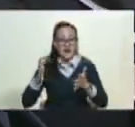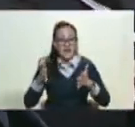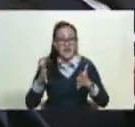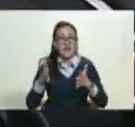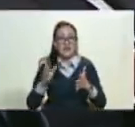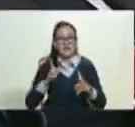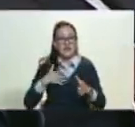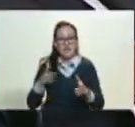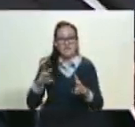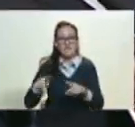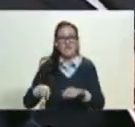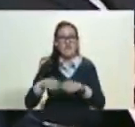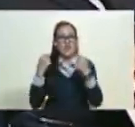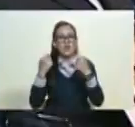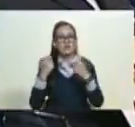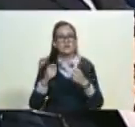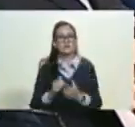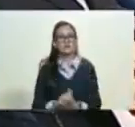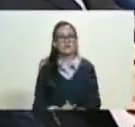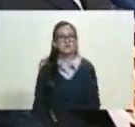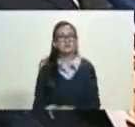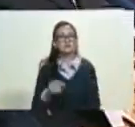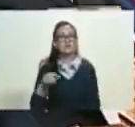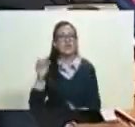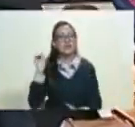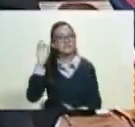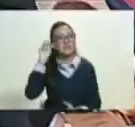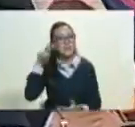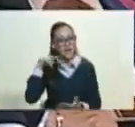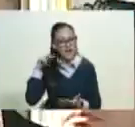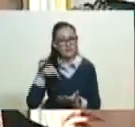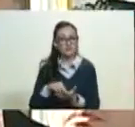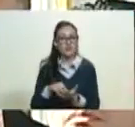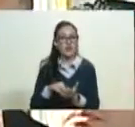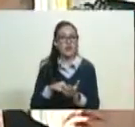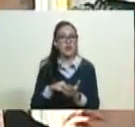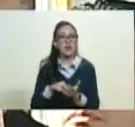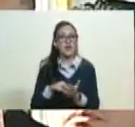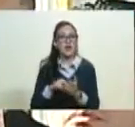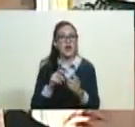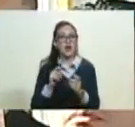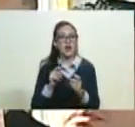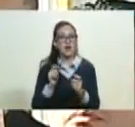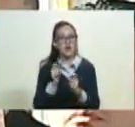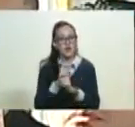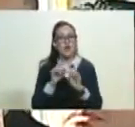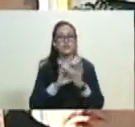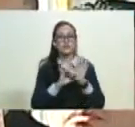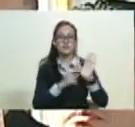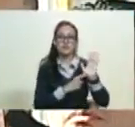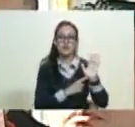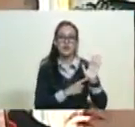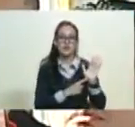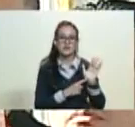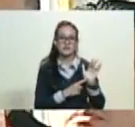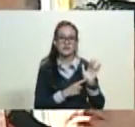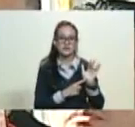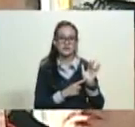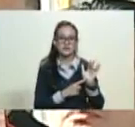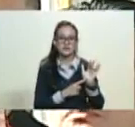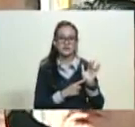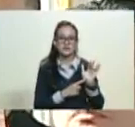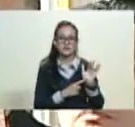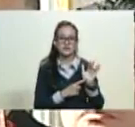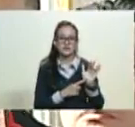violenta. Esta Asamblea Nacional Constituyente pudo romper las fases más oscuras